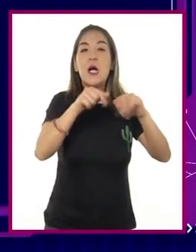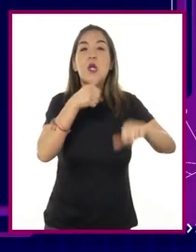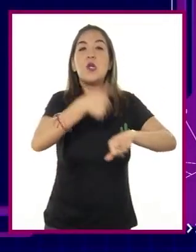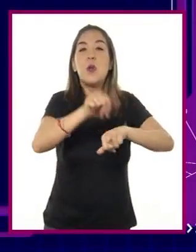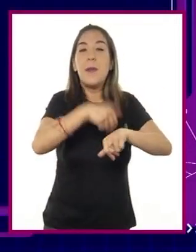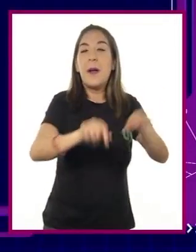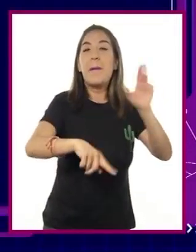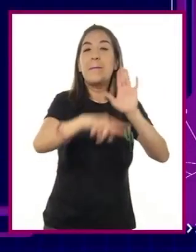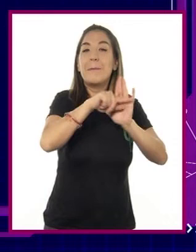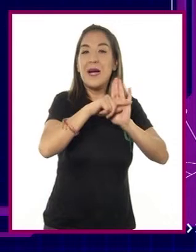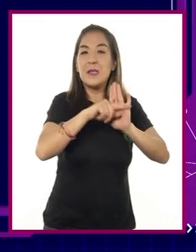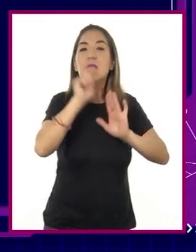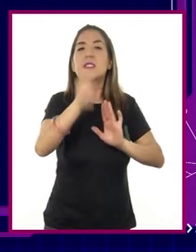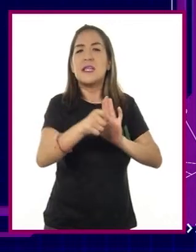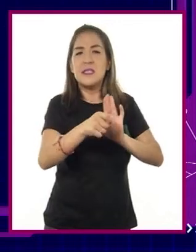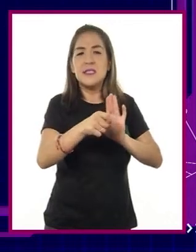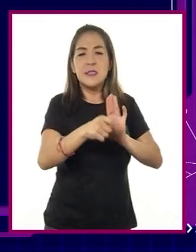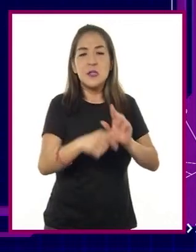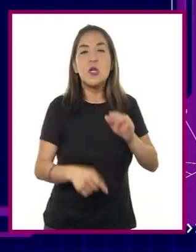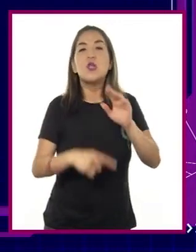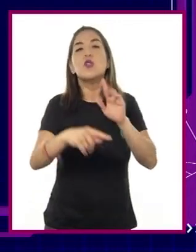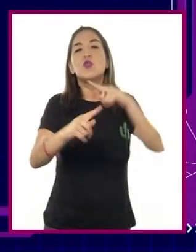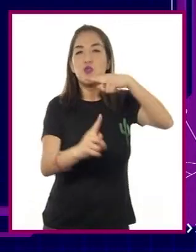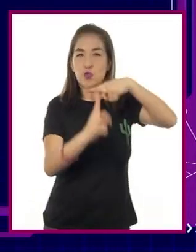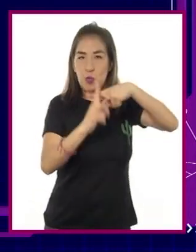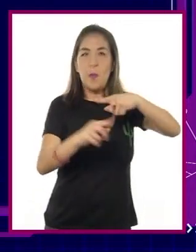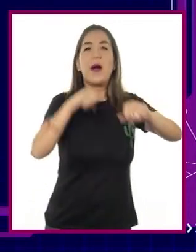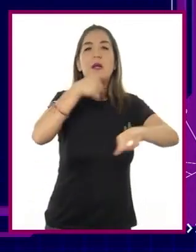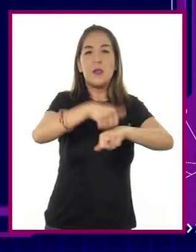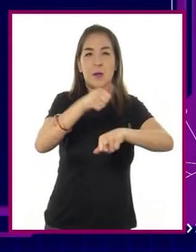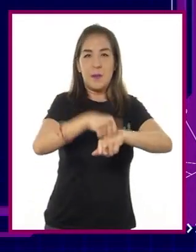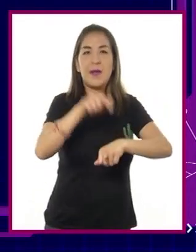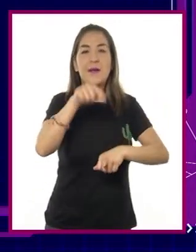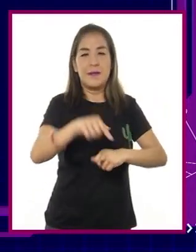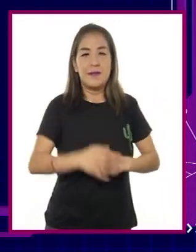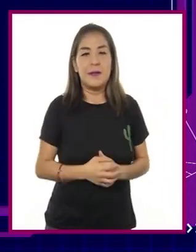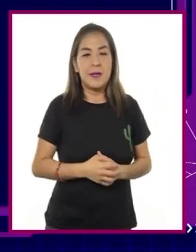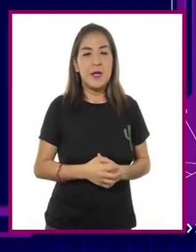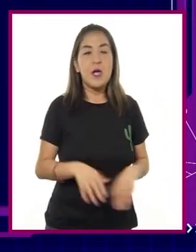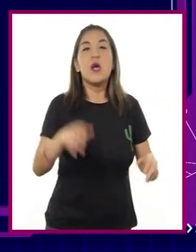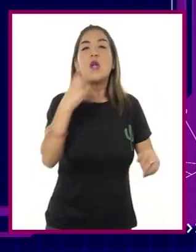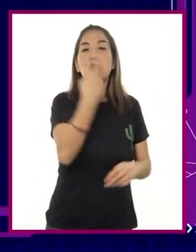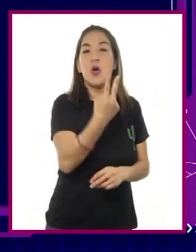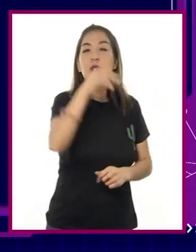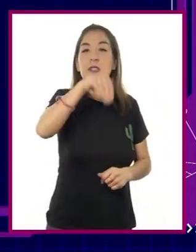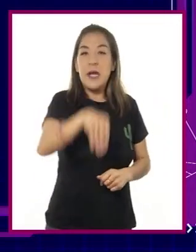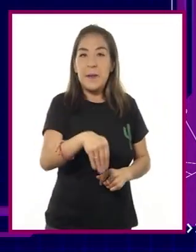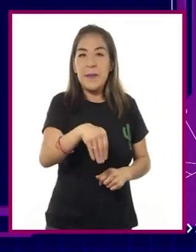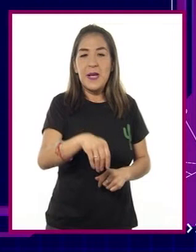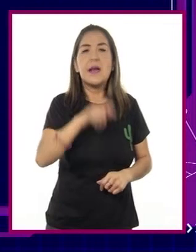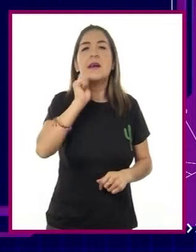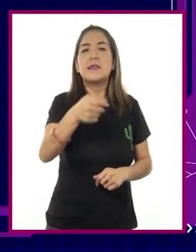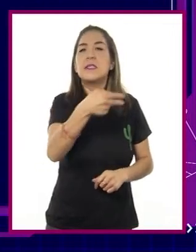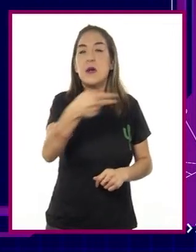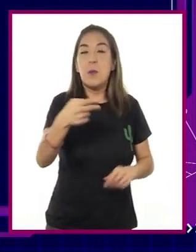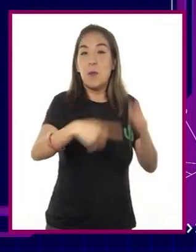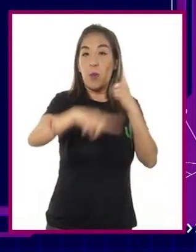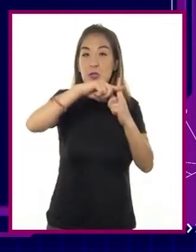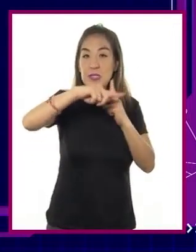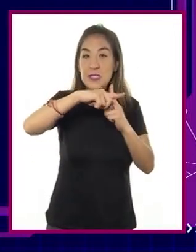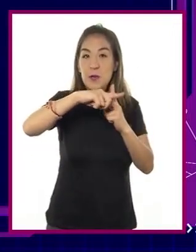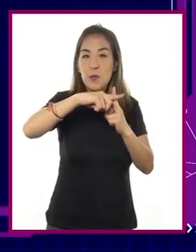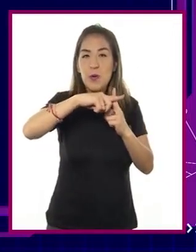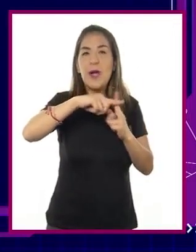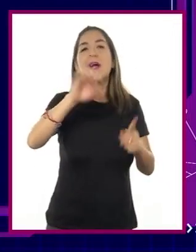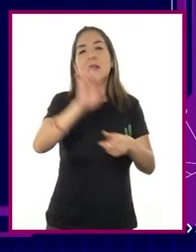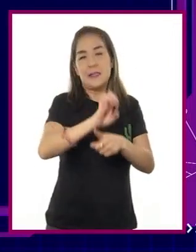menos, entonces tenemos que sumar 90 en ambos lados. Y como en 2m el coeficiente es positivo,